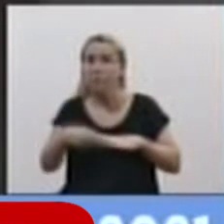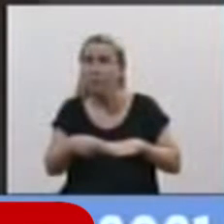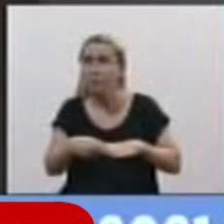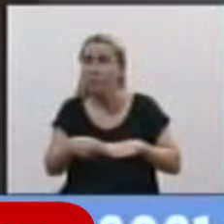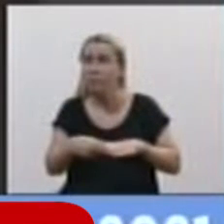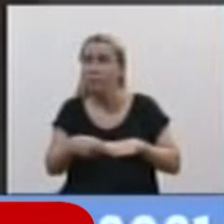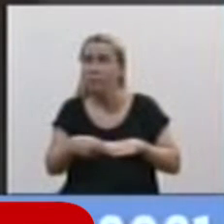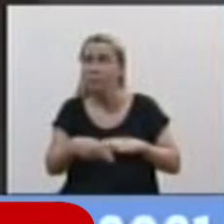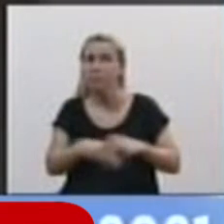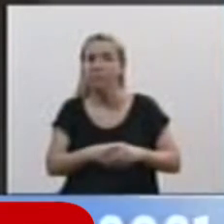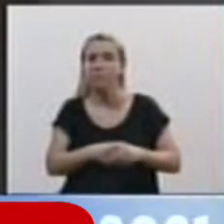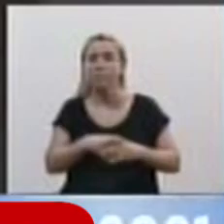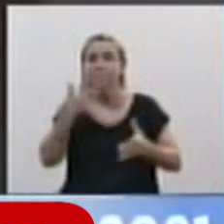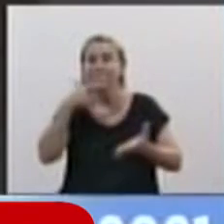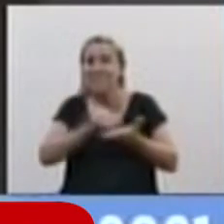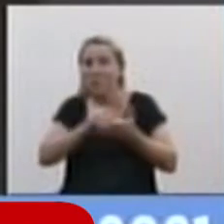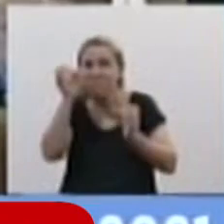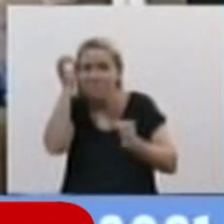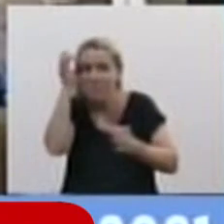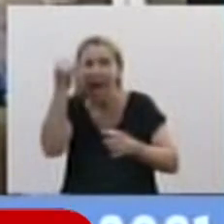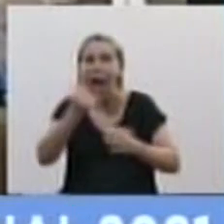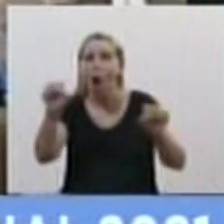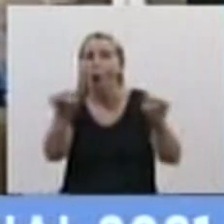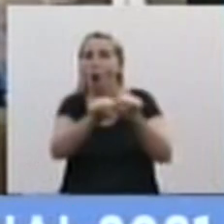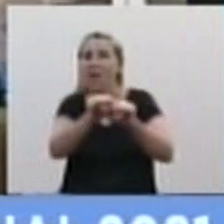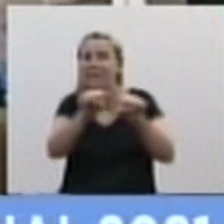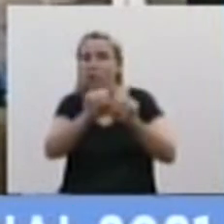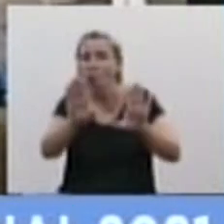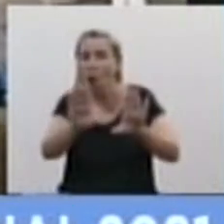tiene que volver al Congreso para ser tratado. Un problema con la conexión, si puede ser tan amable de apagar la